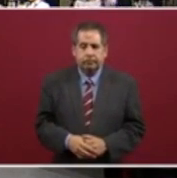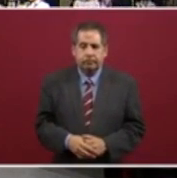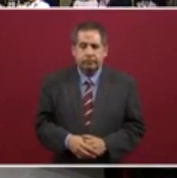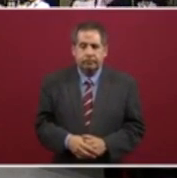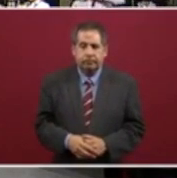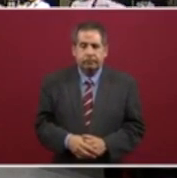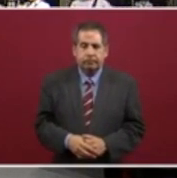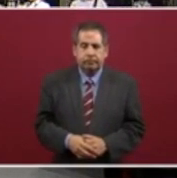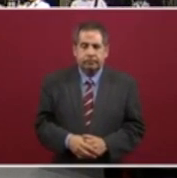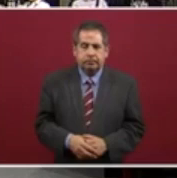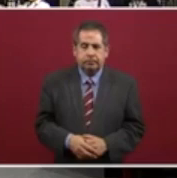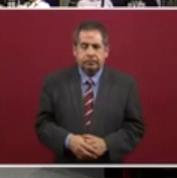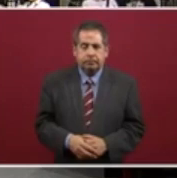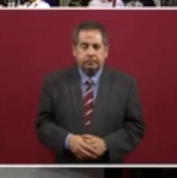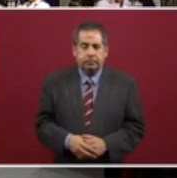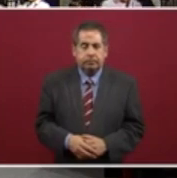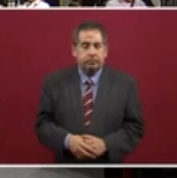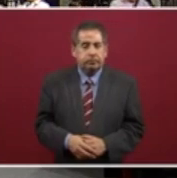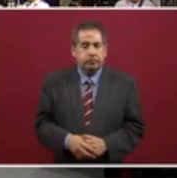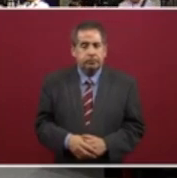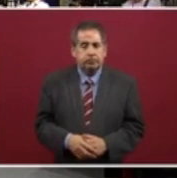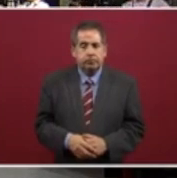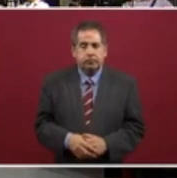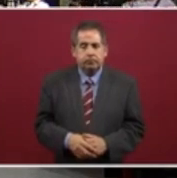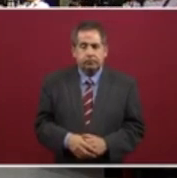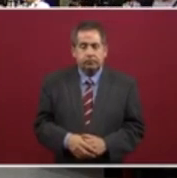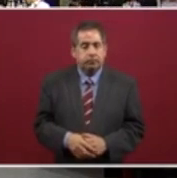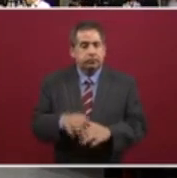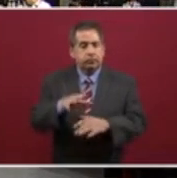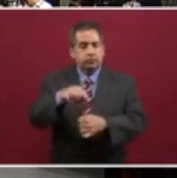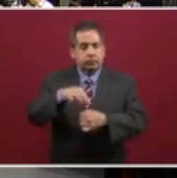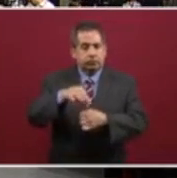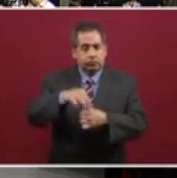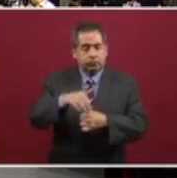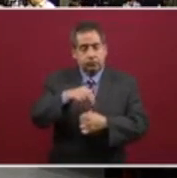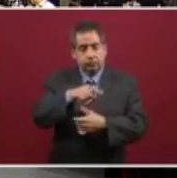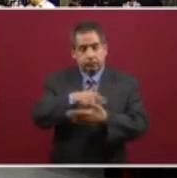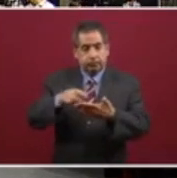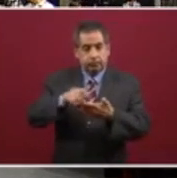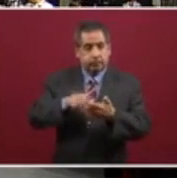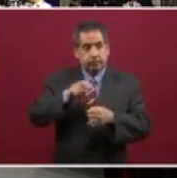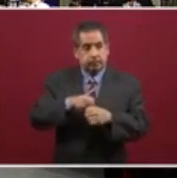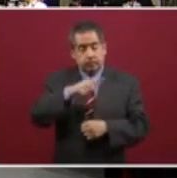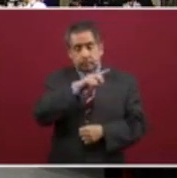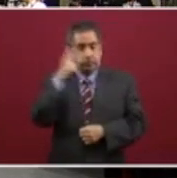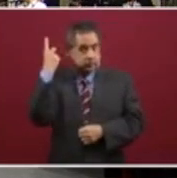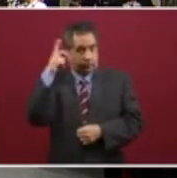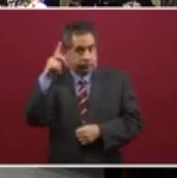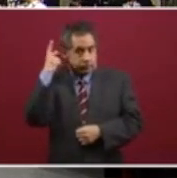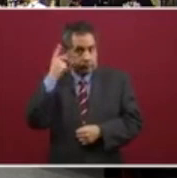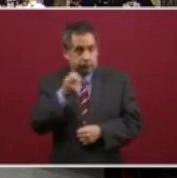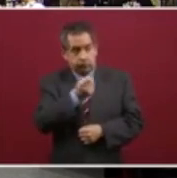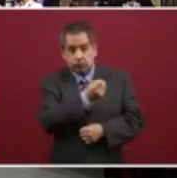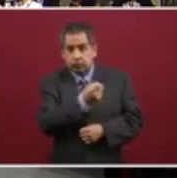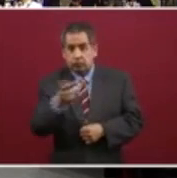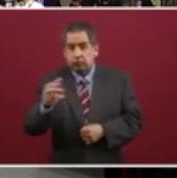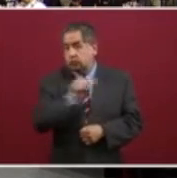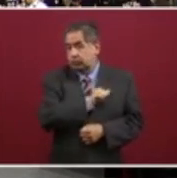De las elecciones de Durango, que los alcaldes que perdieron las